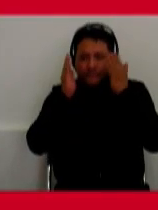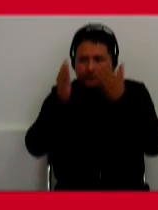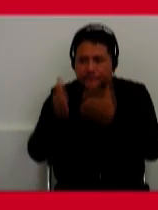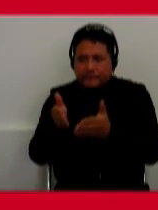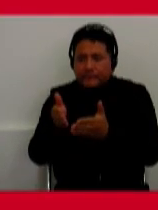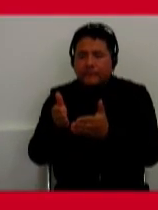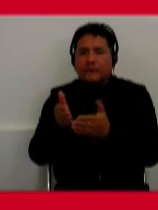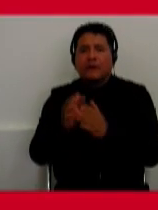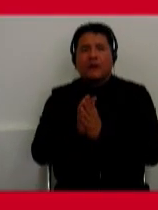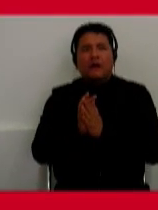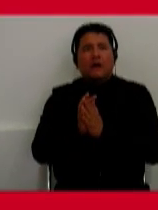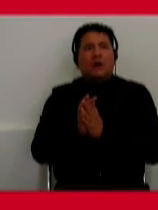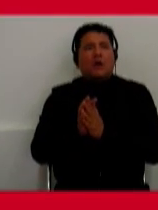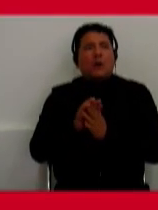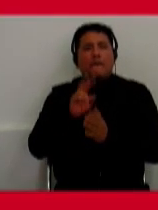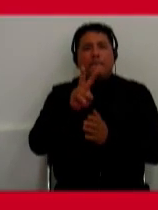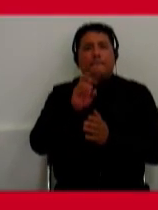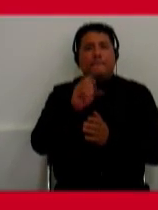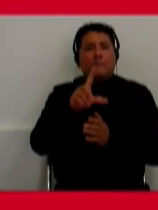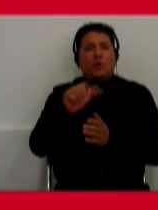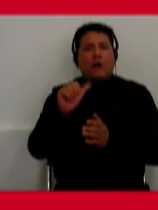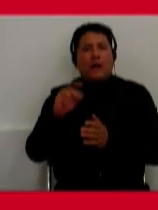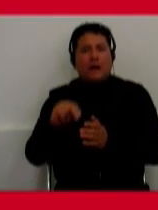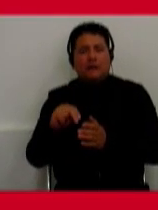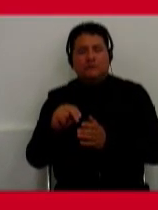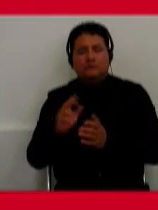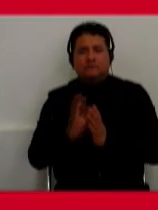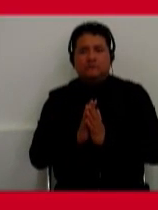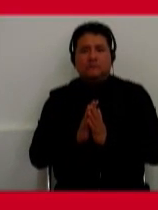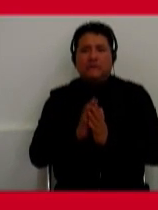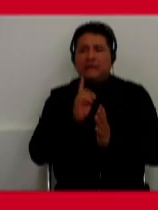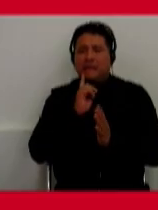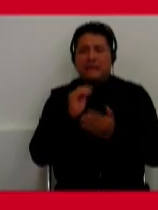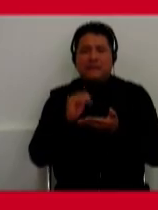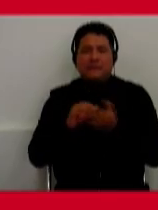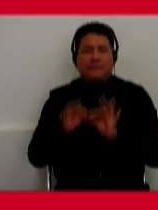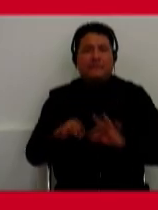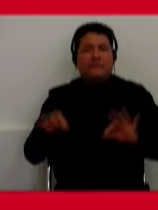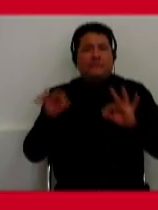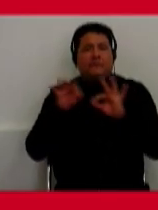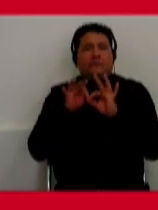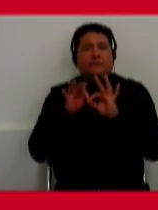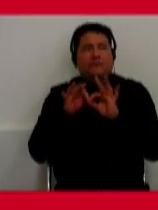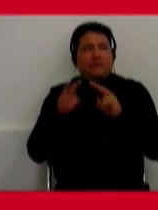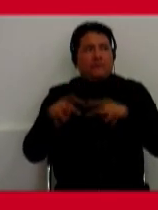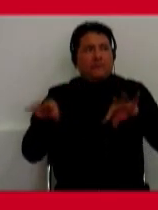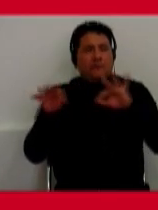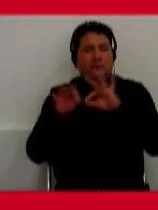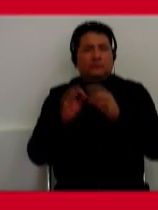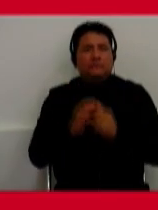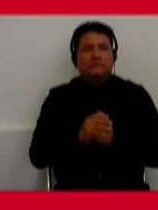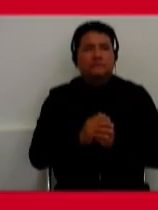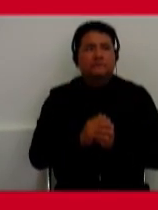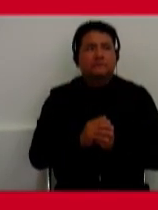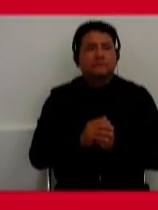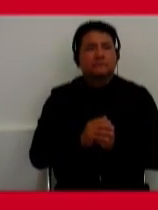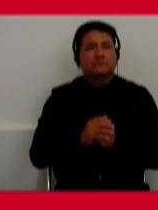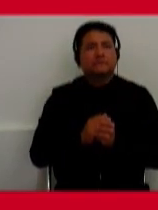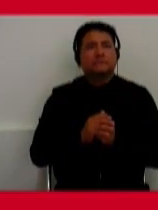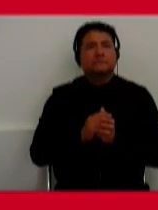valor y el pilar fundamental de la empresa son ustedes, la gestión de personas.